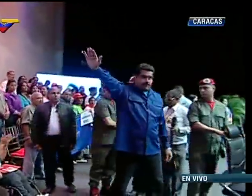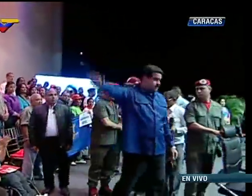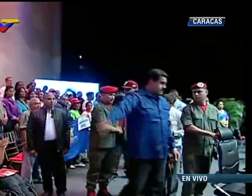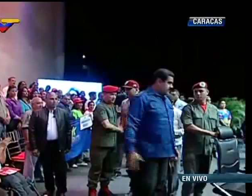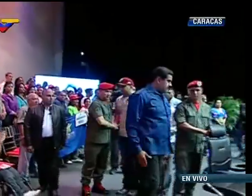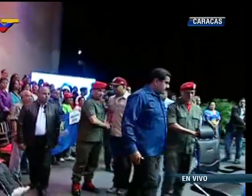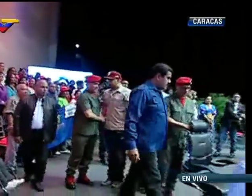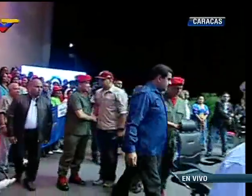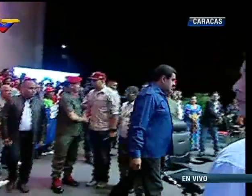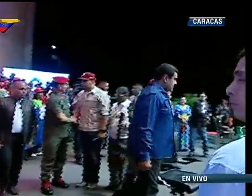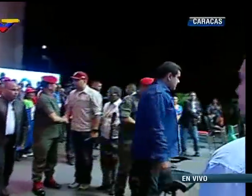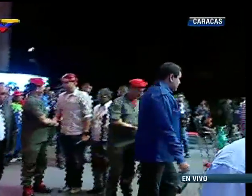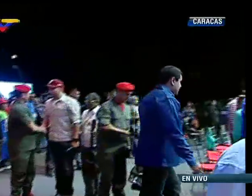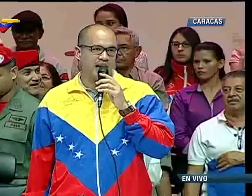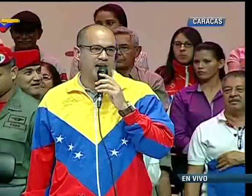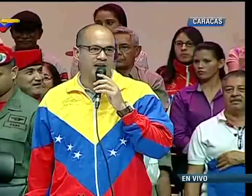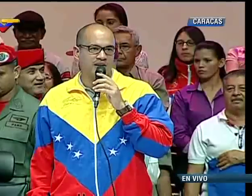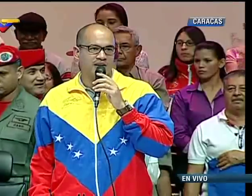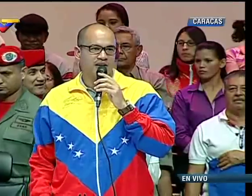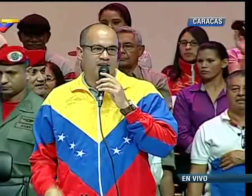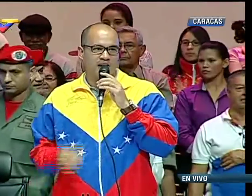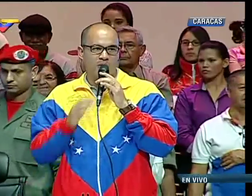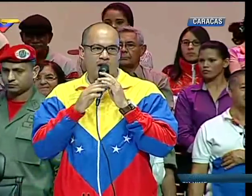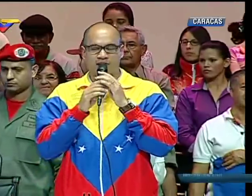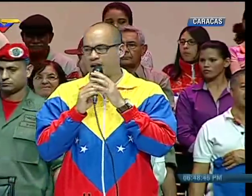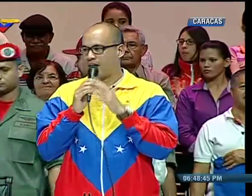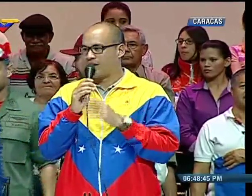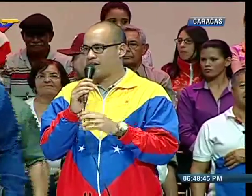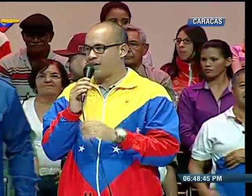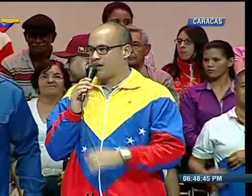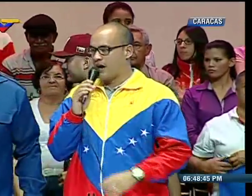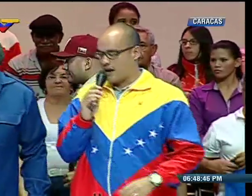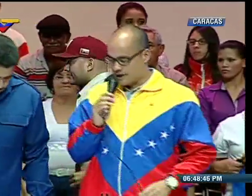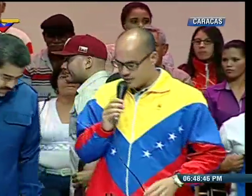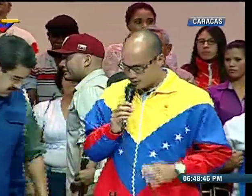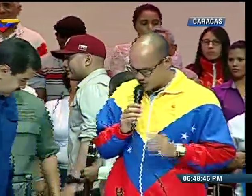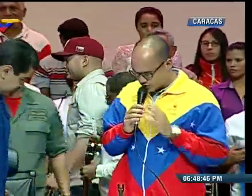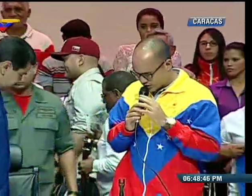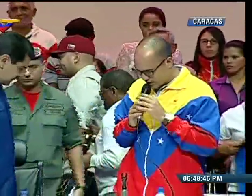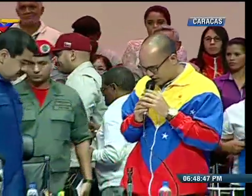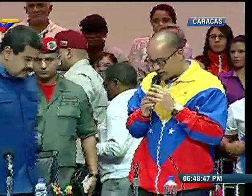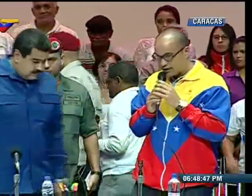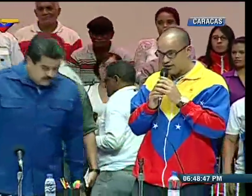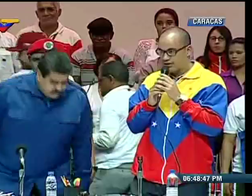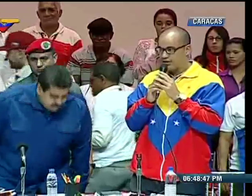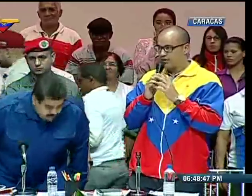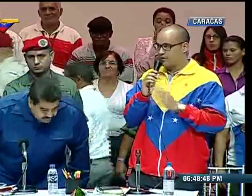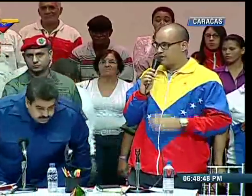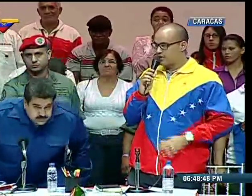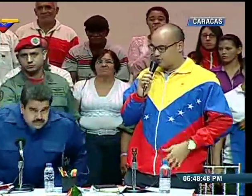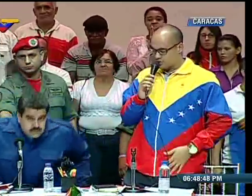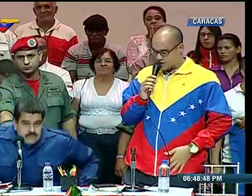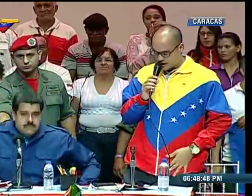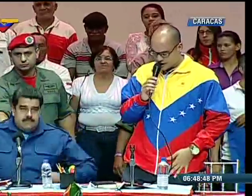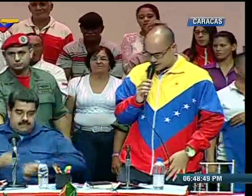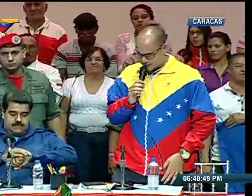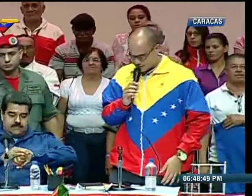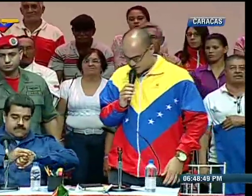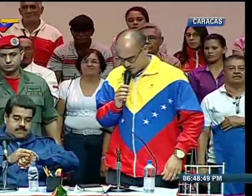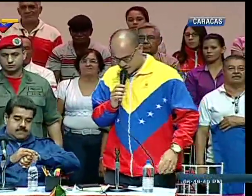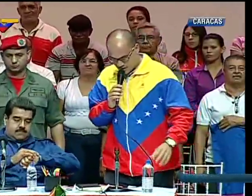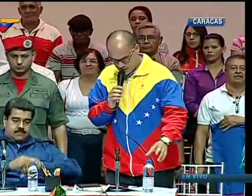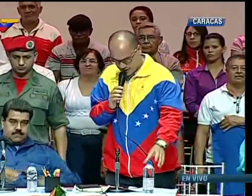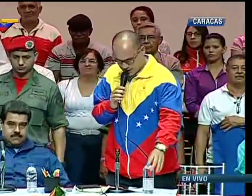muestra a la revolución bolivariana, que muestra a la revolución chavista, que